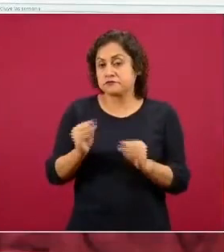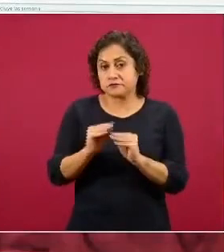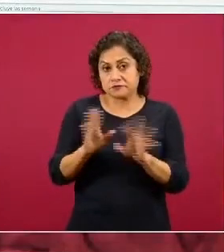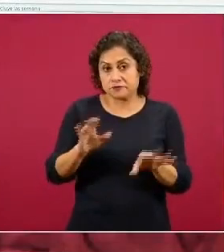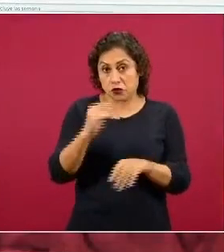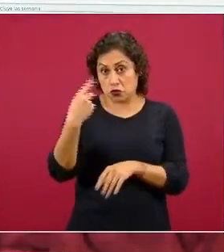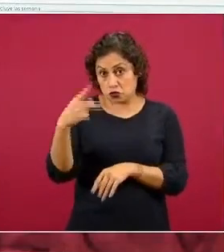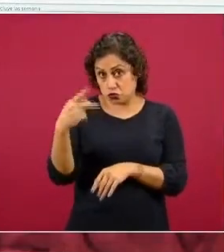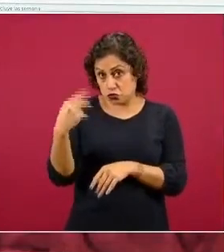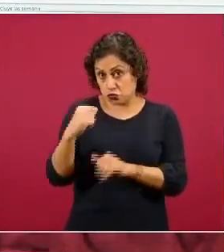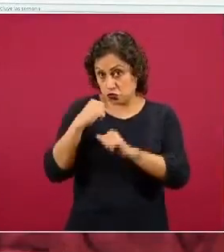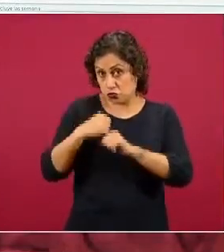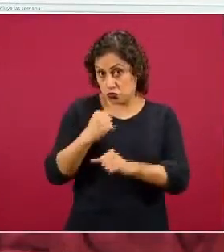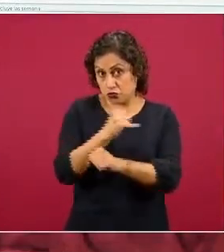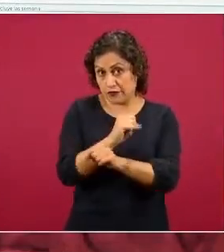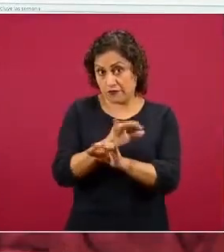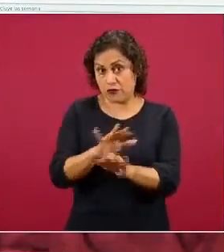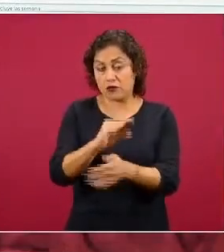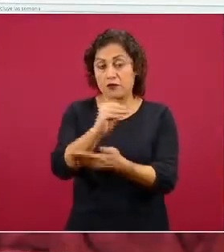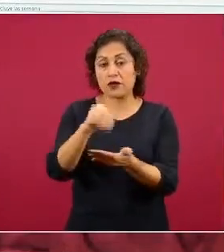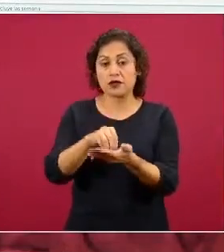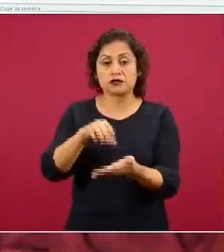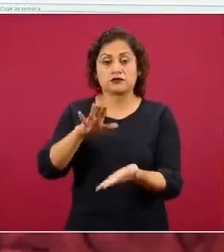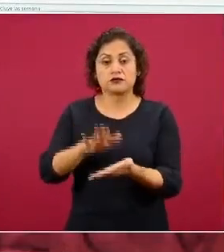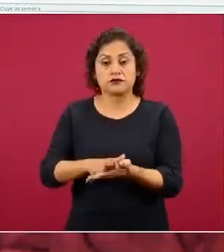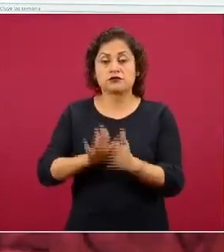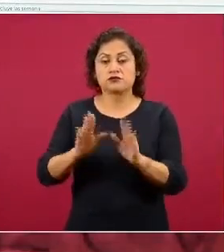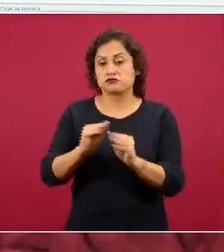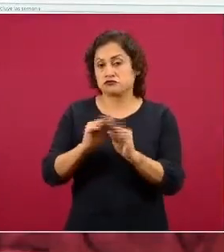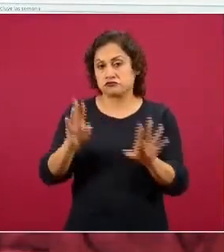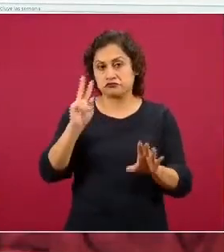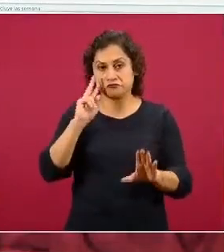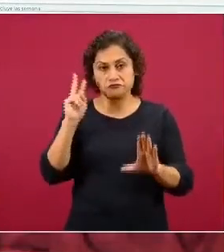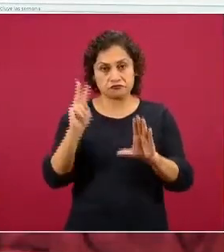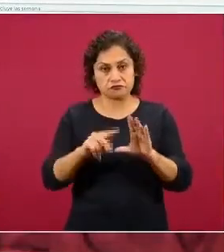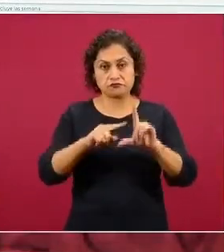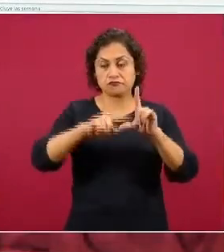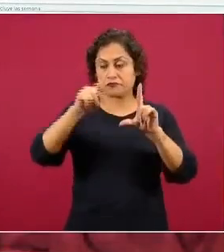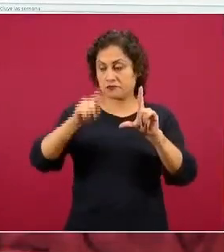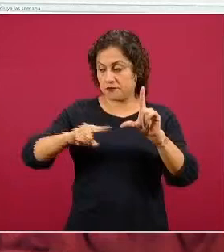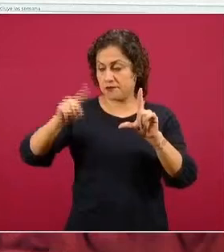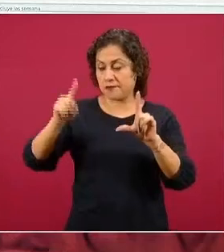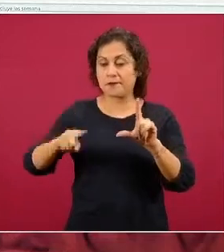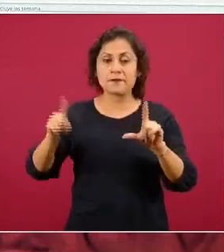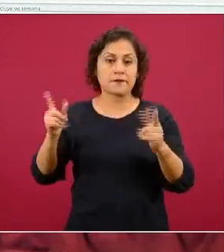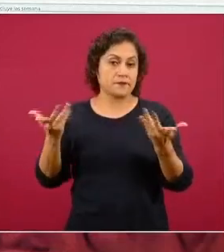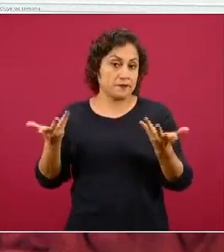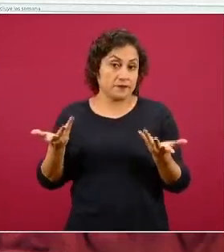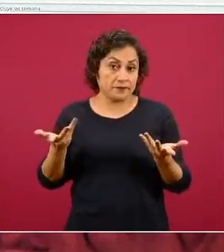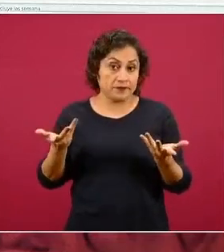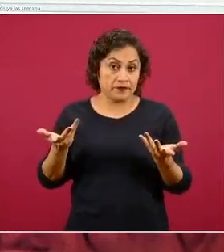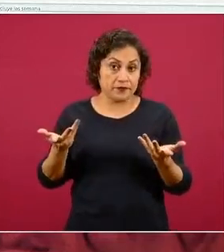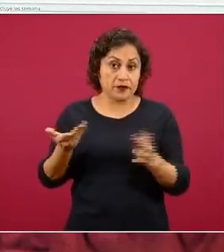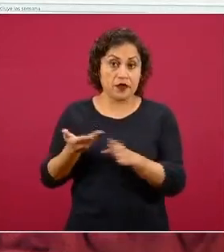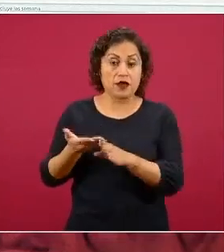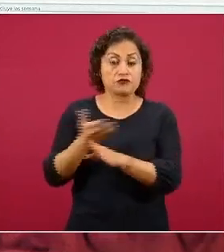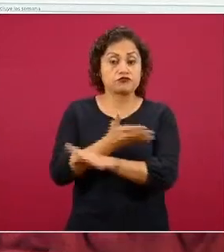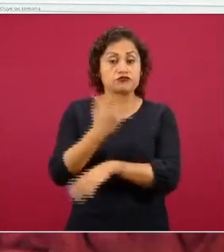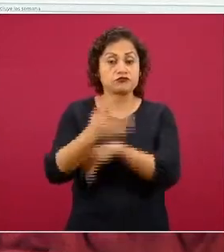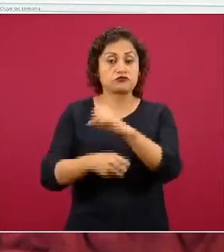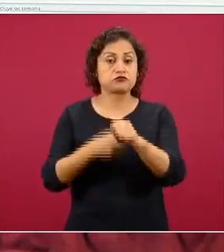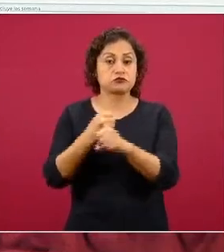es posible, se observa por debajo, pero es muy posible que esté muy cercano a lo esperado de los últimos 5